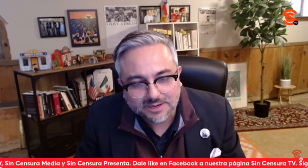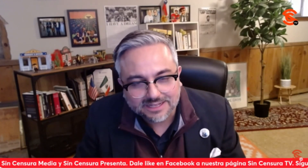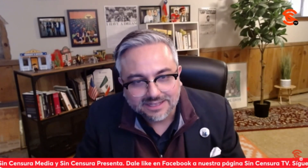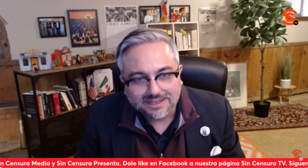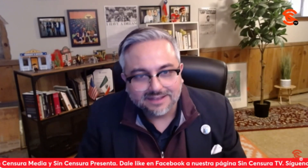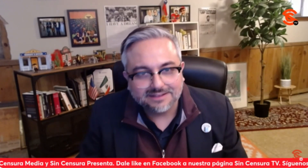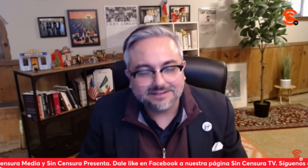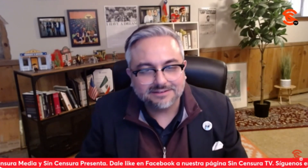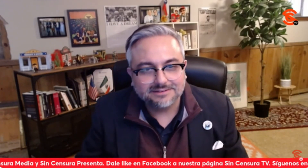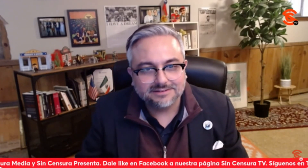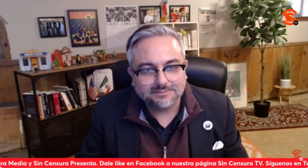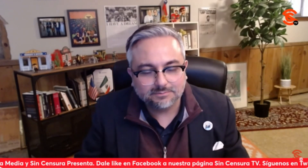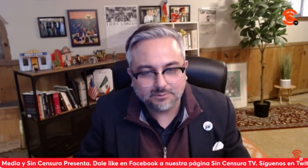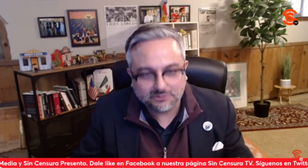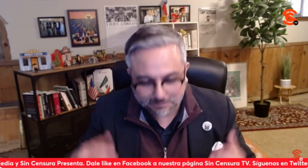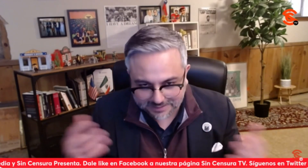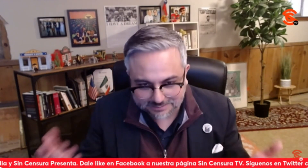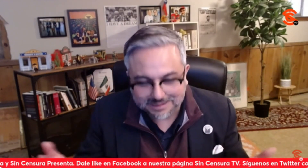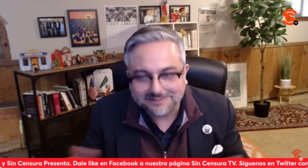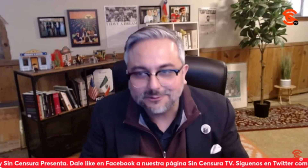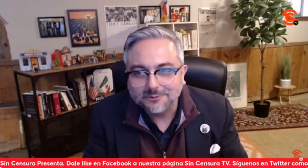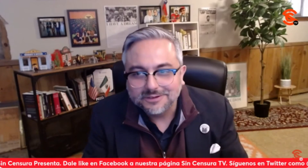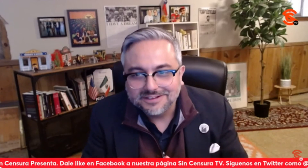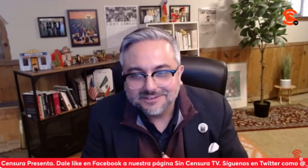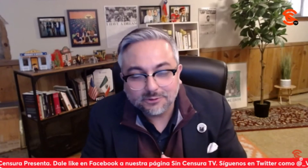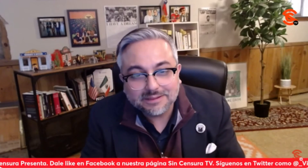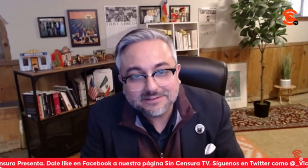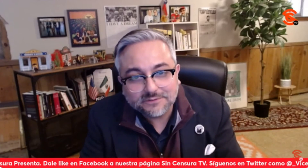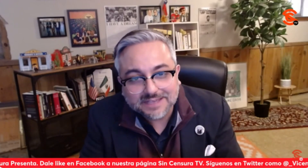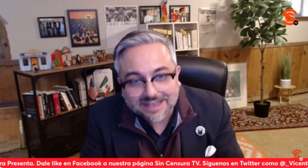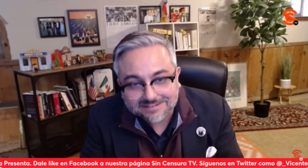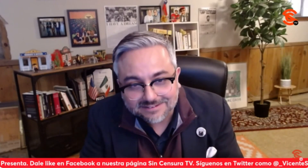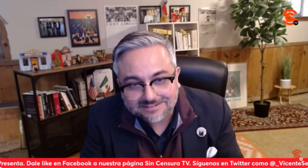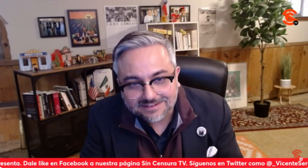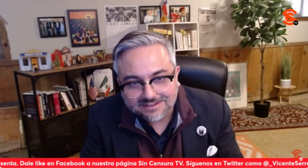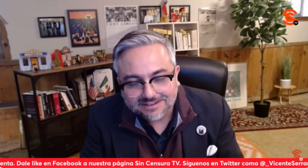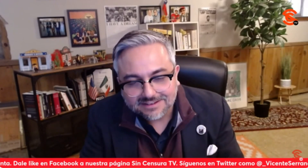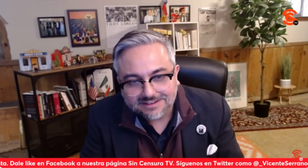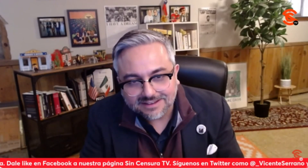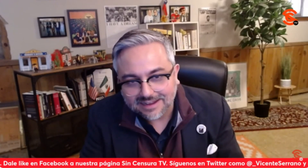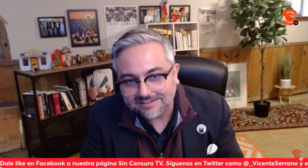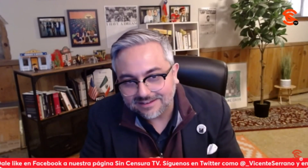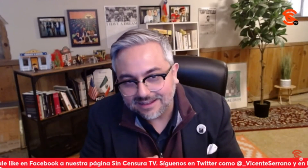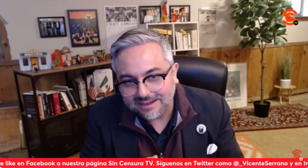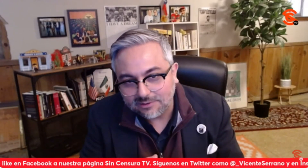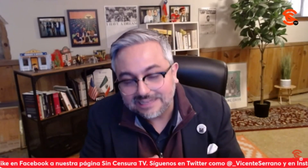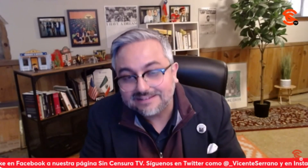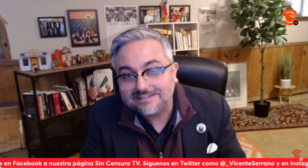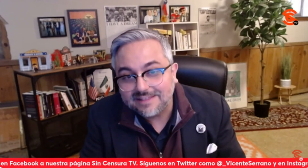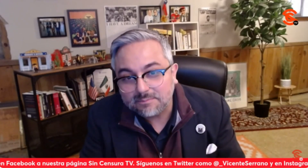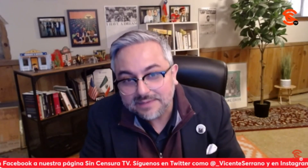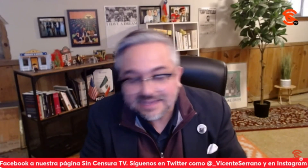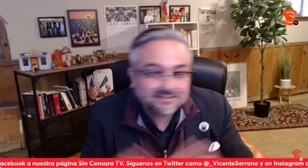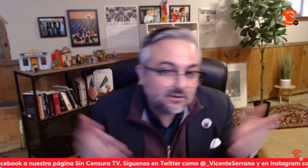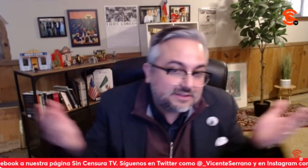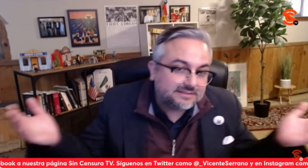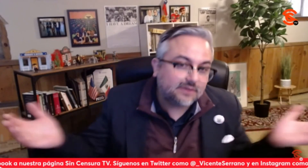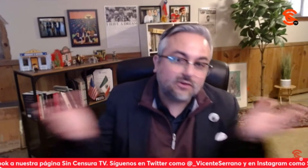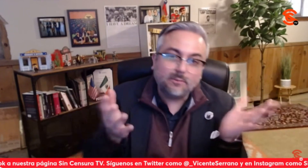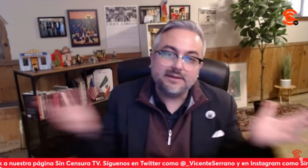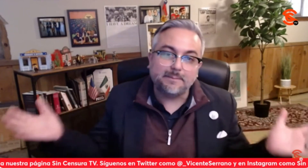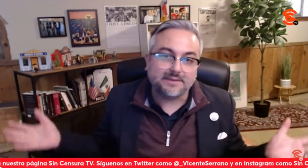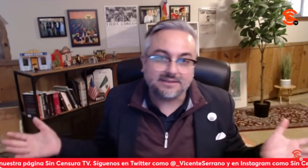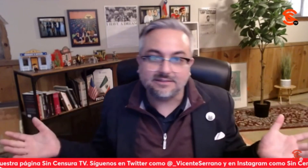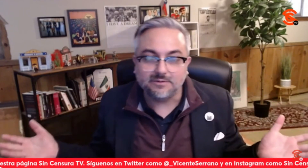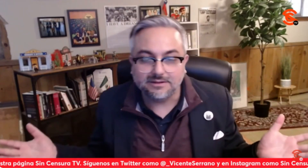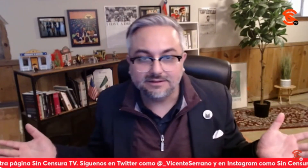de Mola, por eso se pagan más, ¿no? Son más eficaces que las de la licenciada Piña. Así lo dice él con